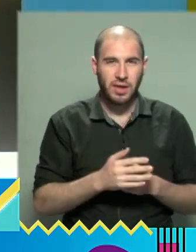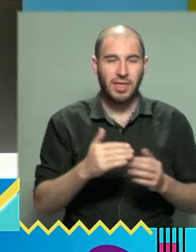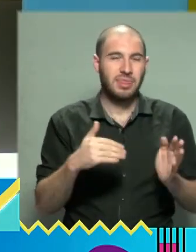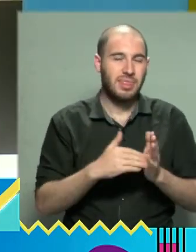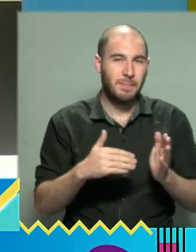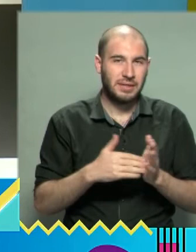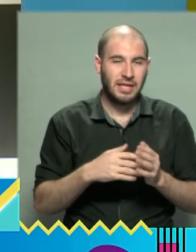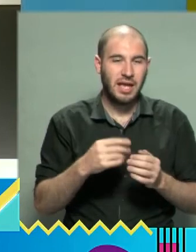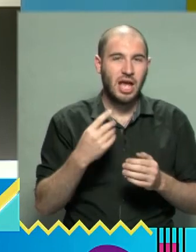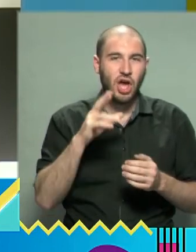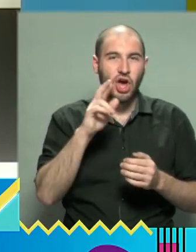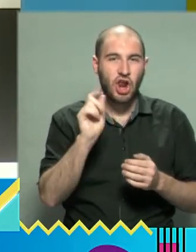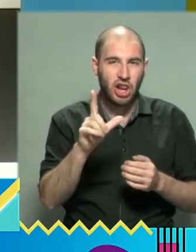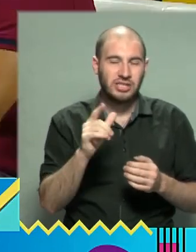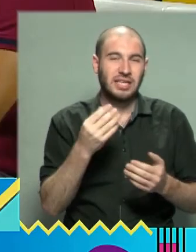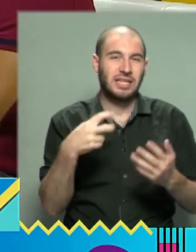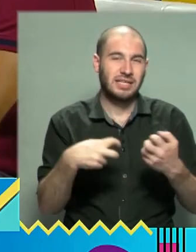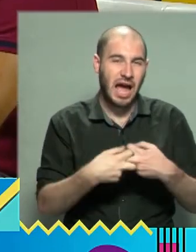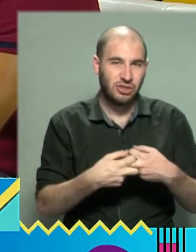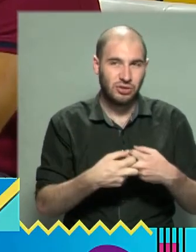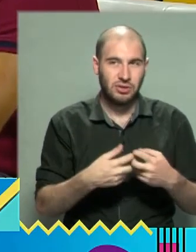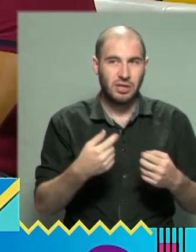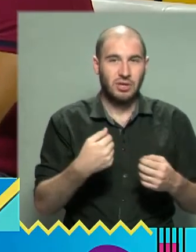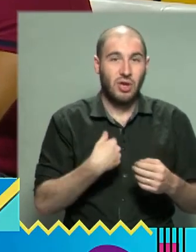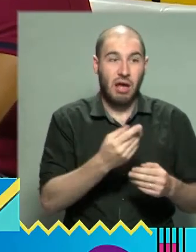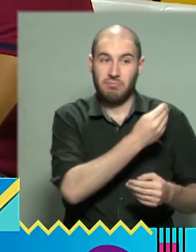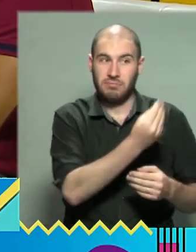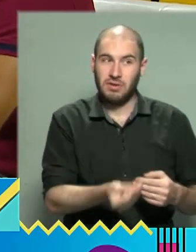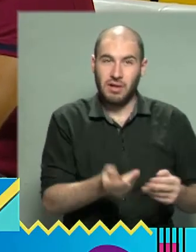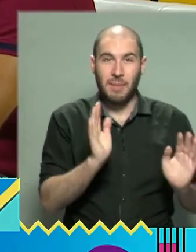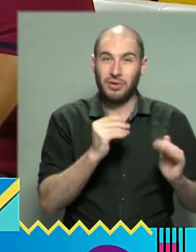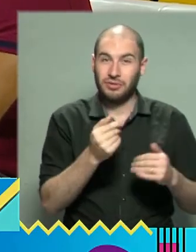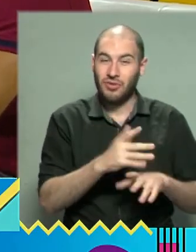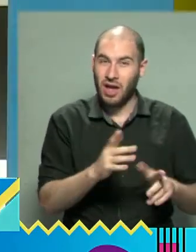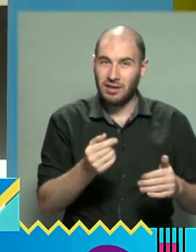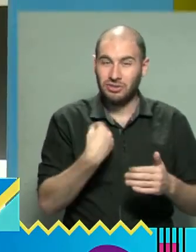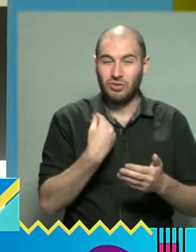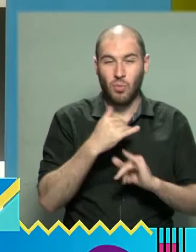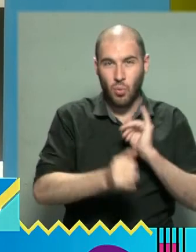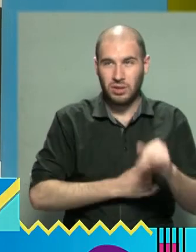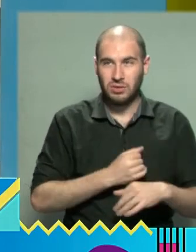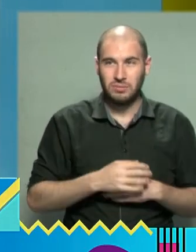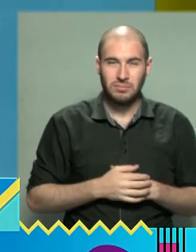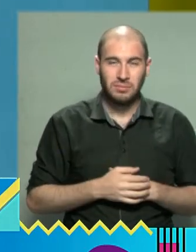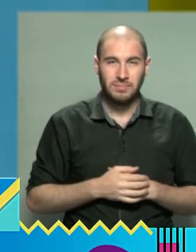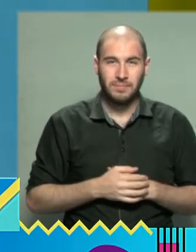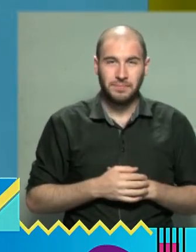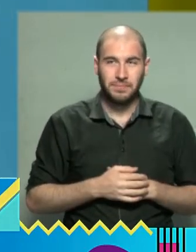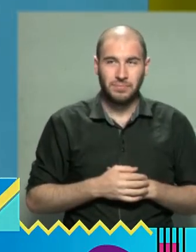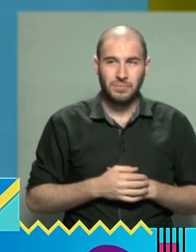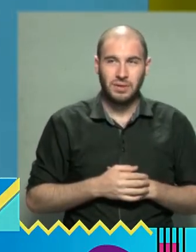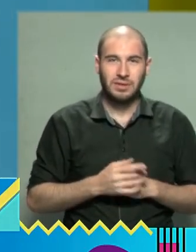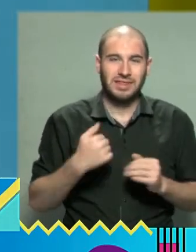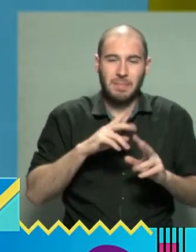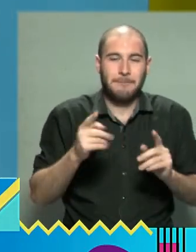función del rol del sindicato. Estoy trayendo una voz que quizás no está acá, por eso lo pongo no como una